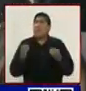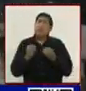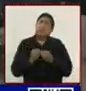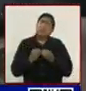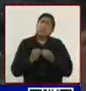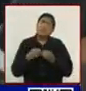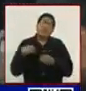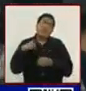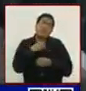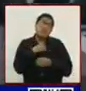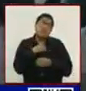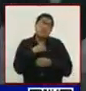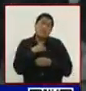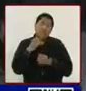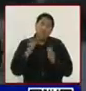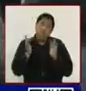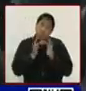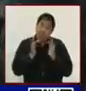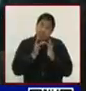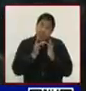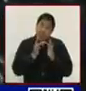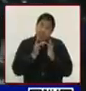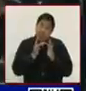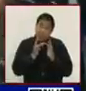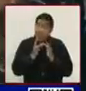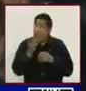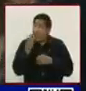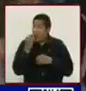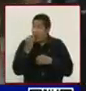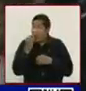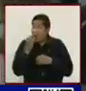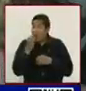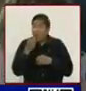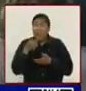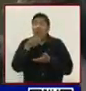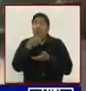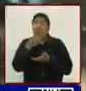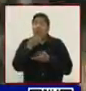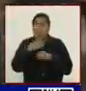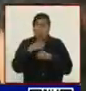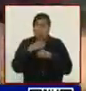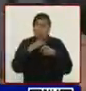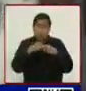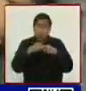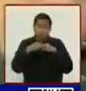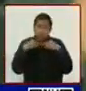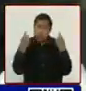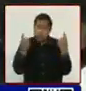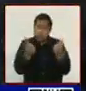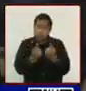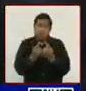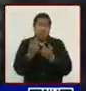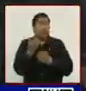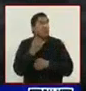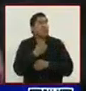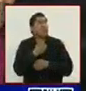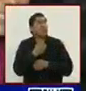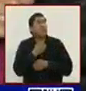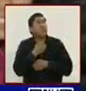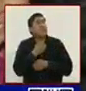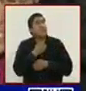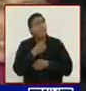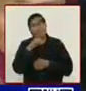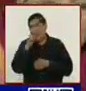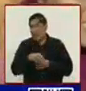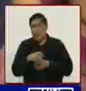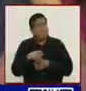decir? Nosotros vamos a ir en un siguiente contacto, si me permiten, a comer un api con pastel que no puede faltar.